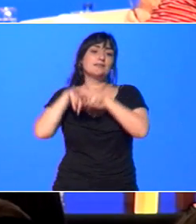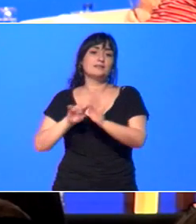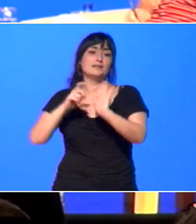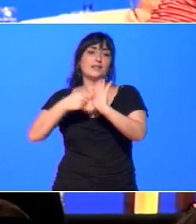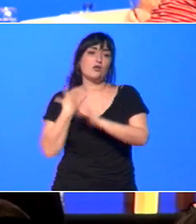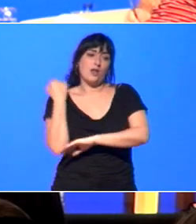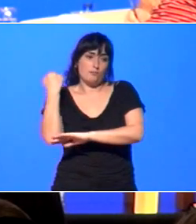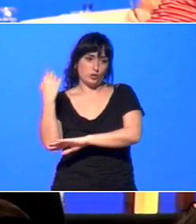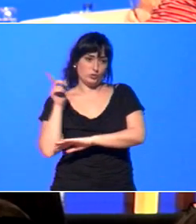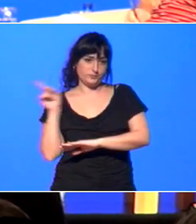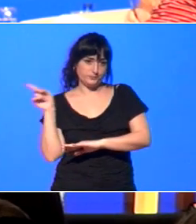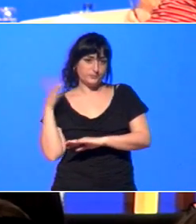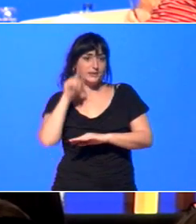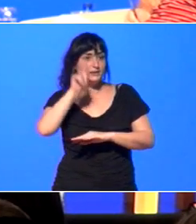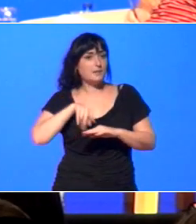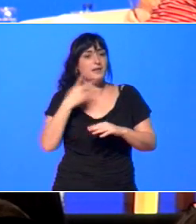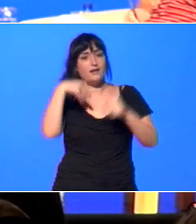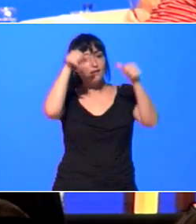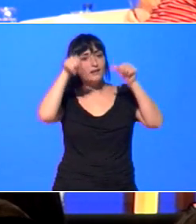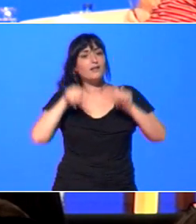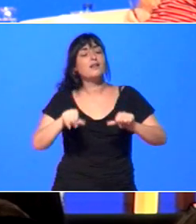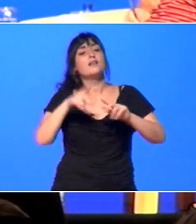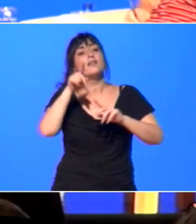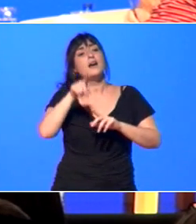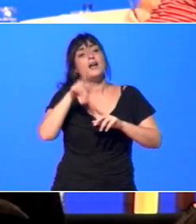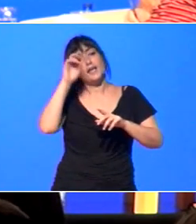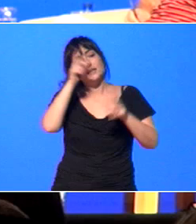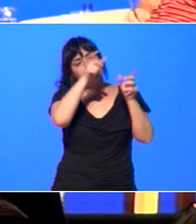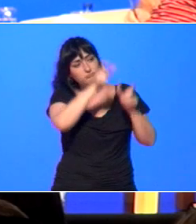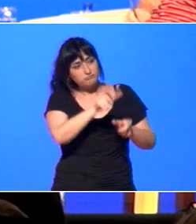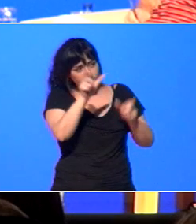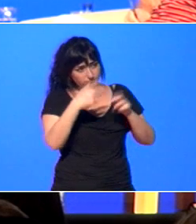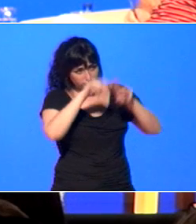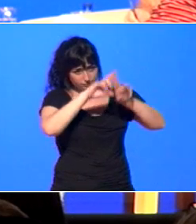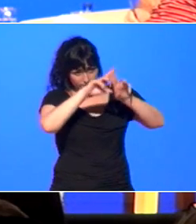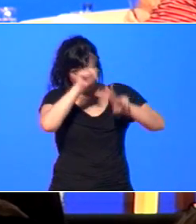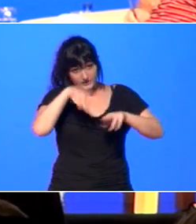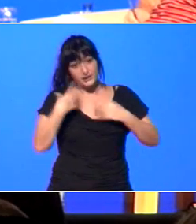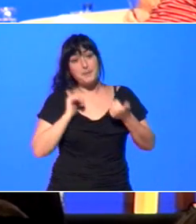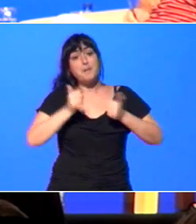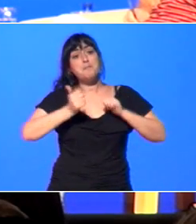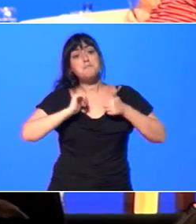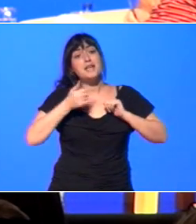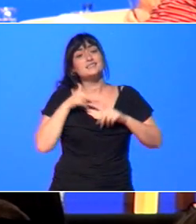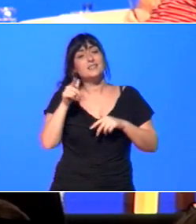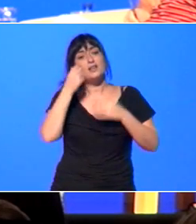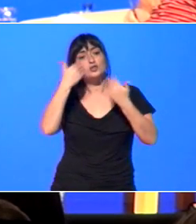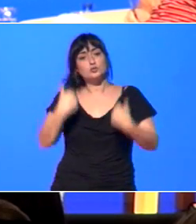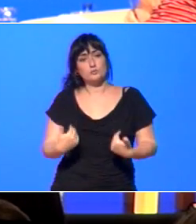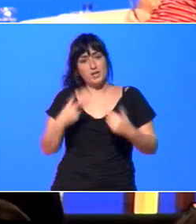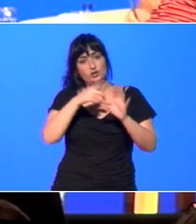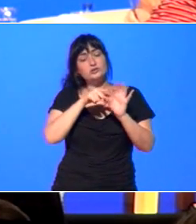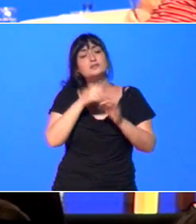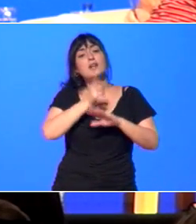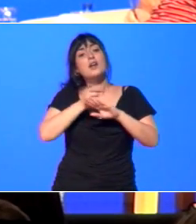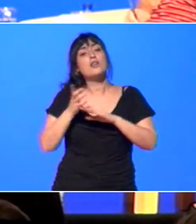Social, licenciada en Antropología y máster en Derechos Humanos, en Derechos Fundamentales y Poderes Públicos,